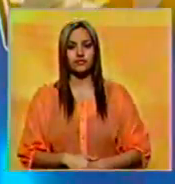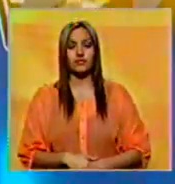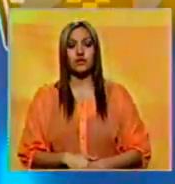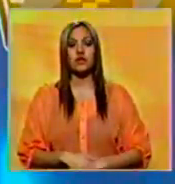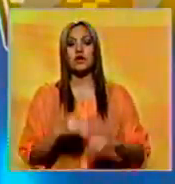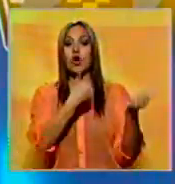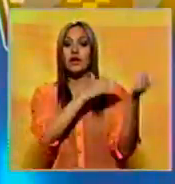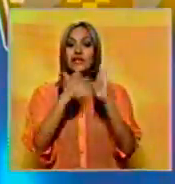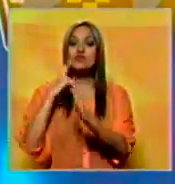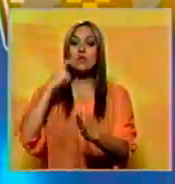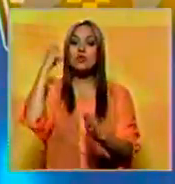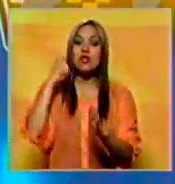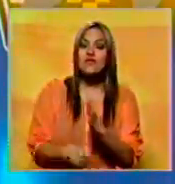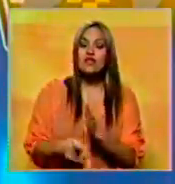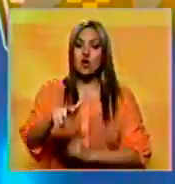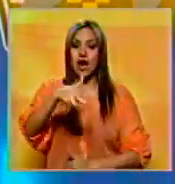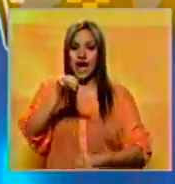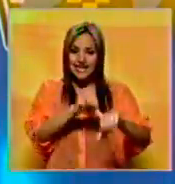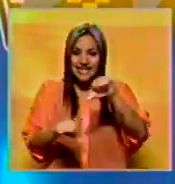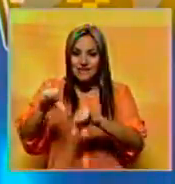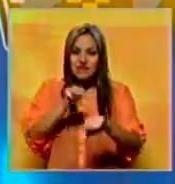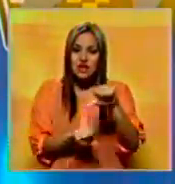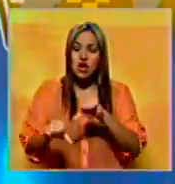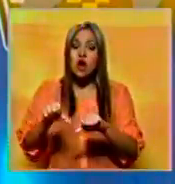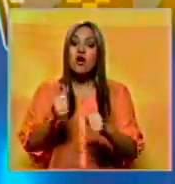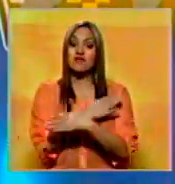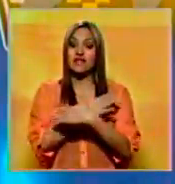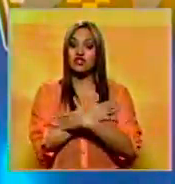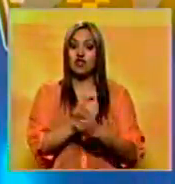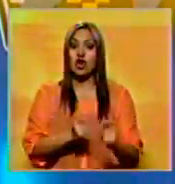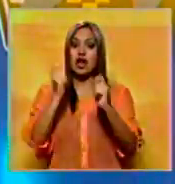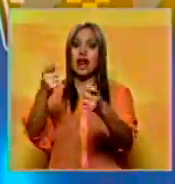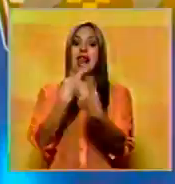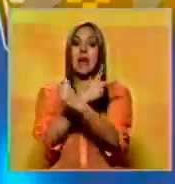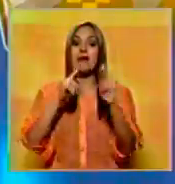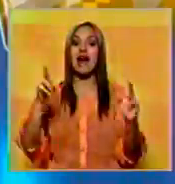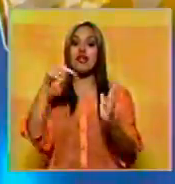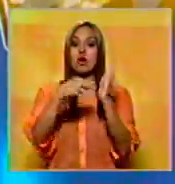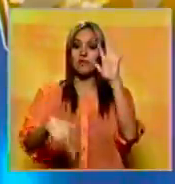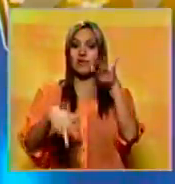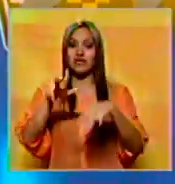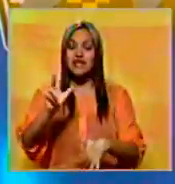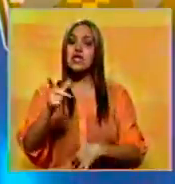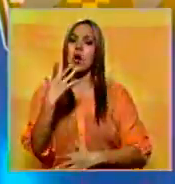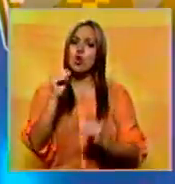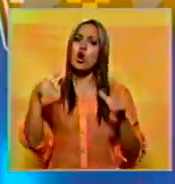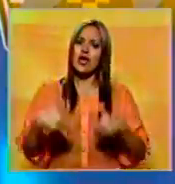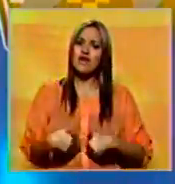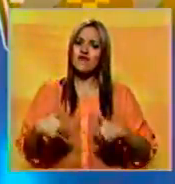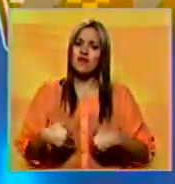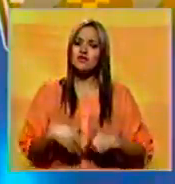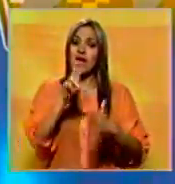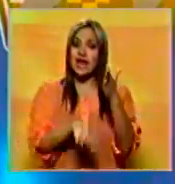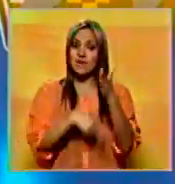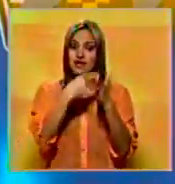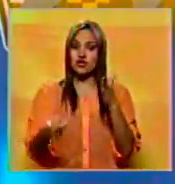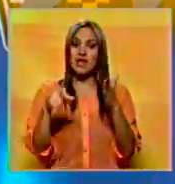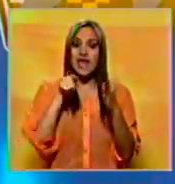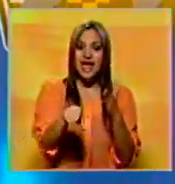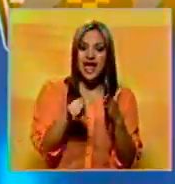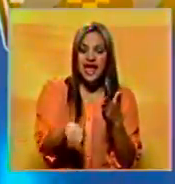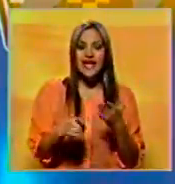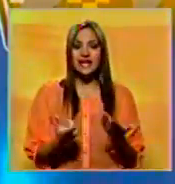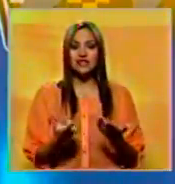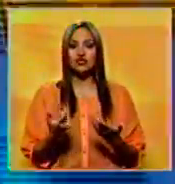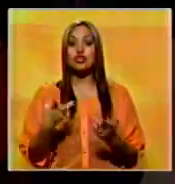La Organización para la Prohibición de las Armas Químicas recibió el Premio Nobel de la Paz 2013 por sus amplios esfuerzos para eliminar este tipo de